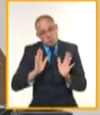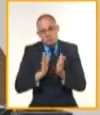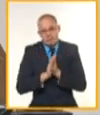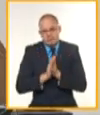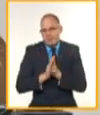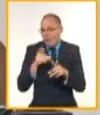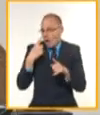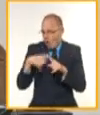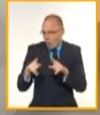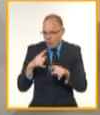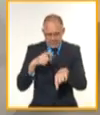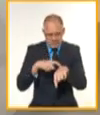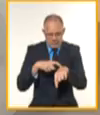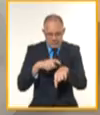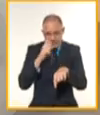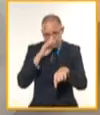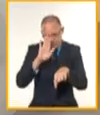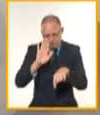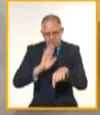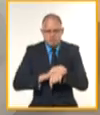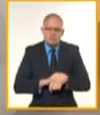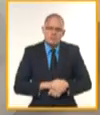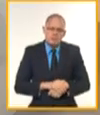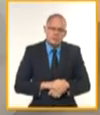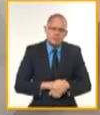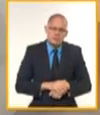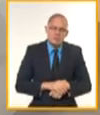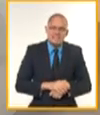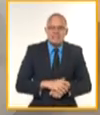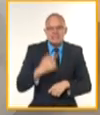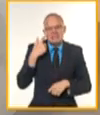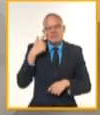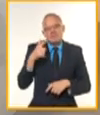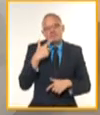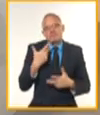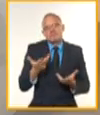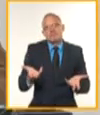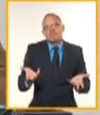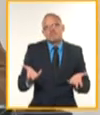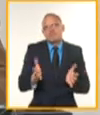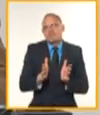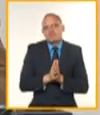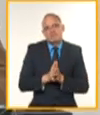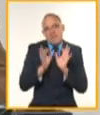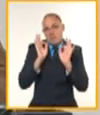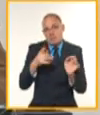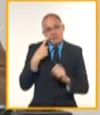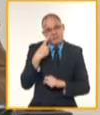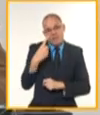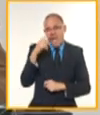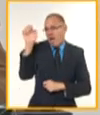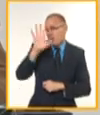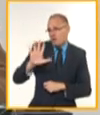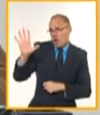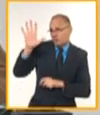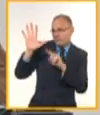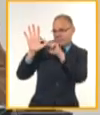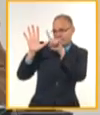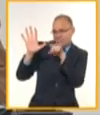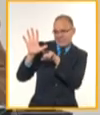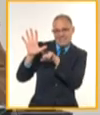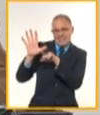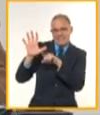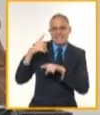al menos en este punto, Randy, la realidad es que sencillamente Europa cada vez es menos el